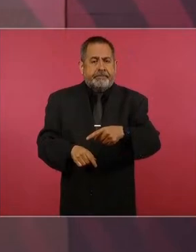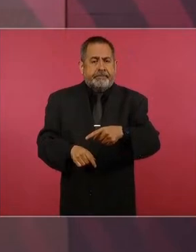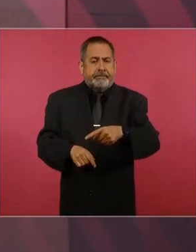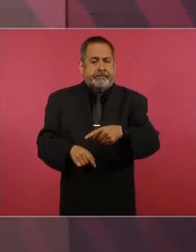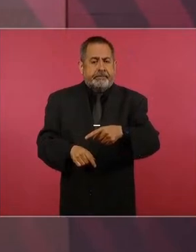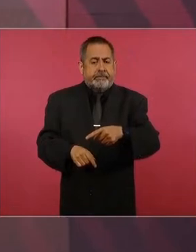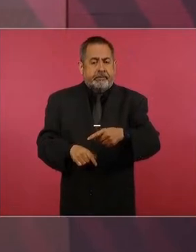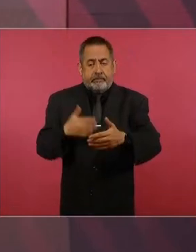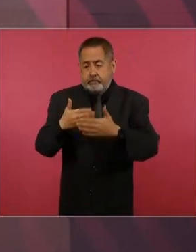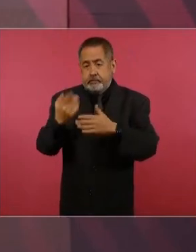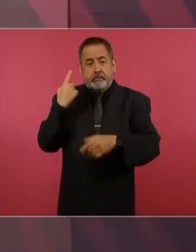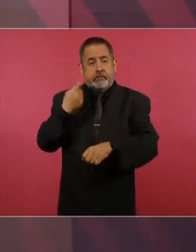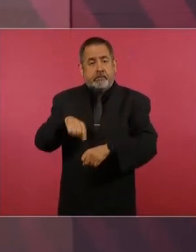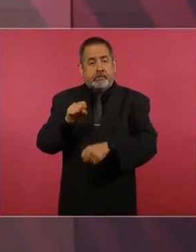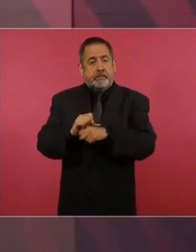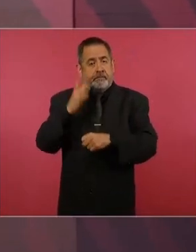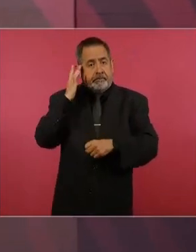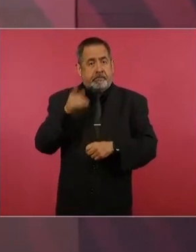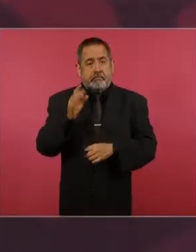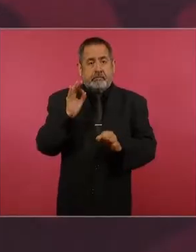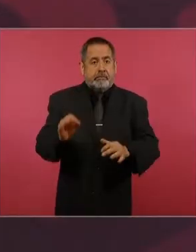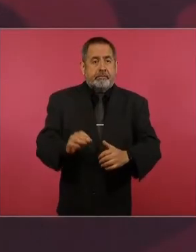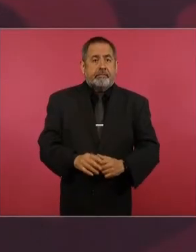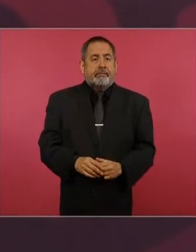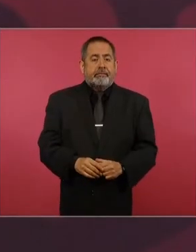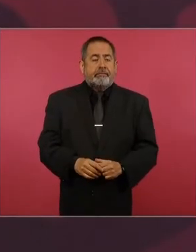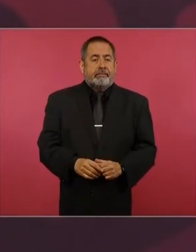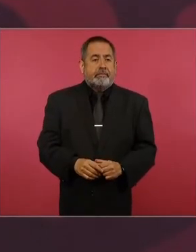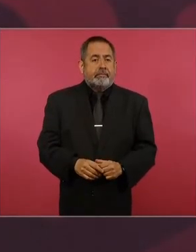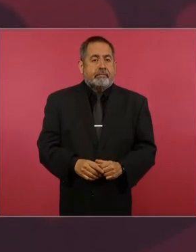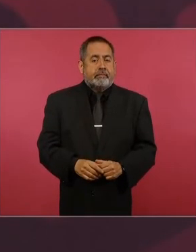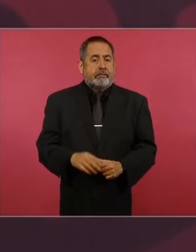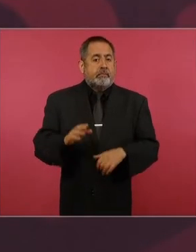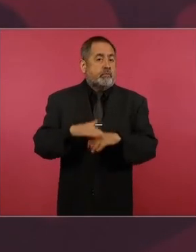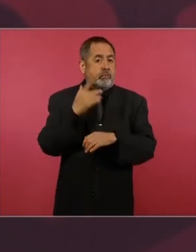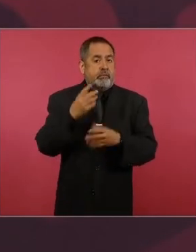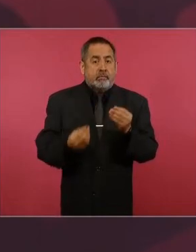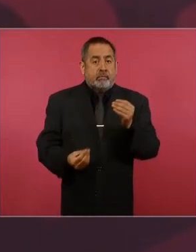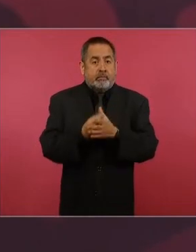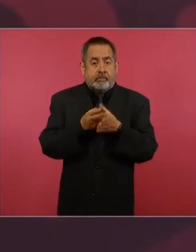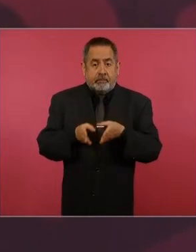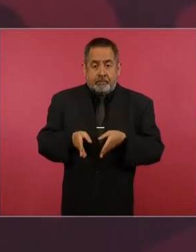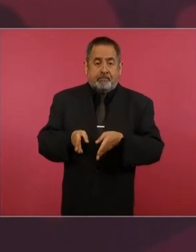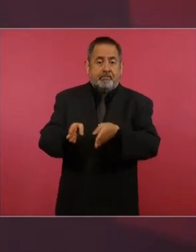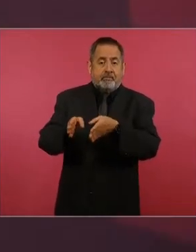en esta Semana Santa, por la nueva carretera,